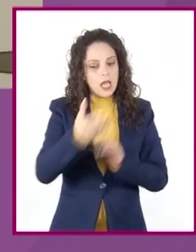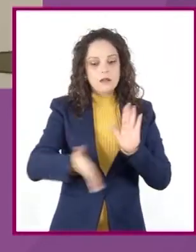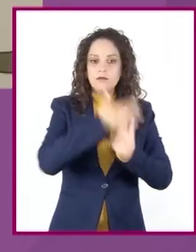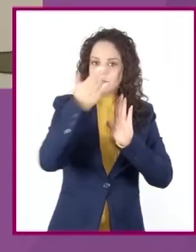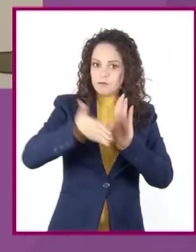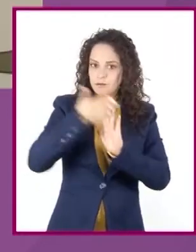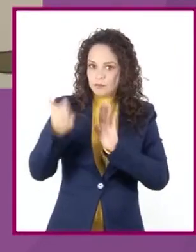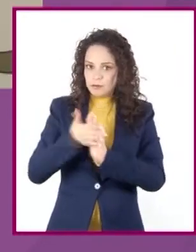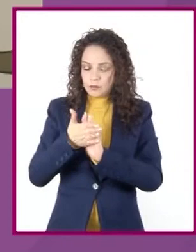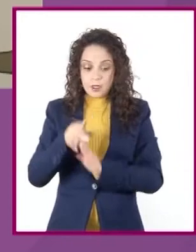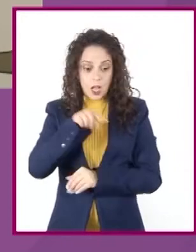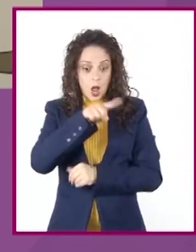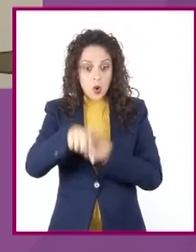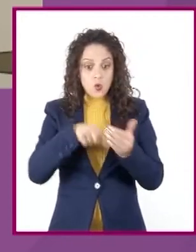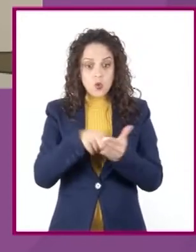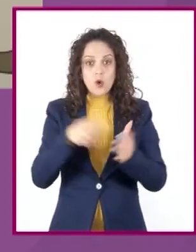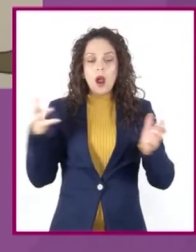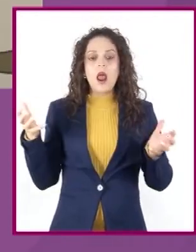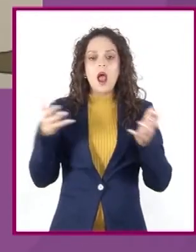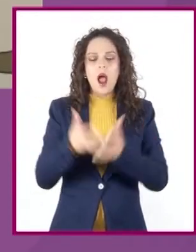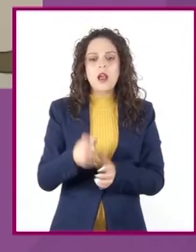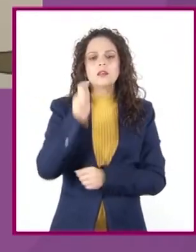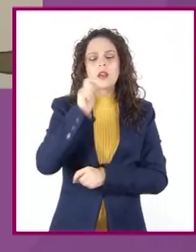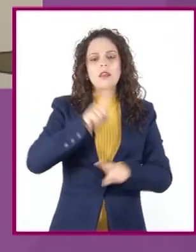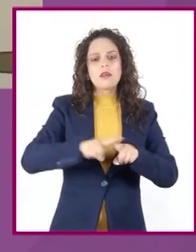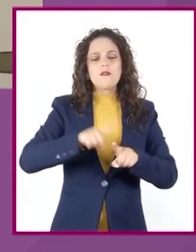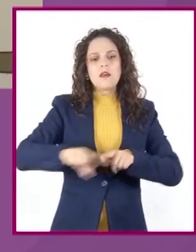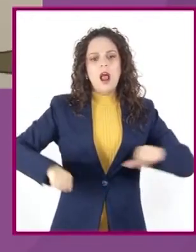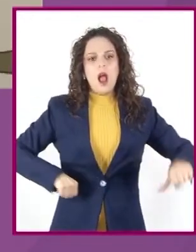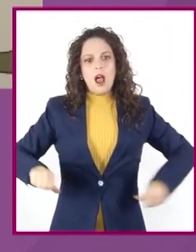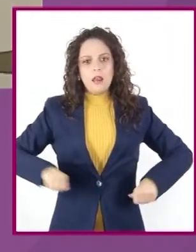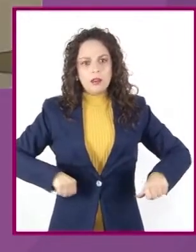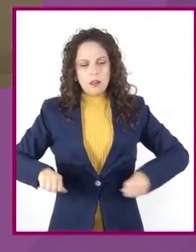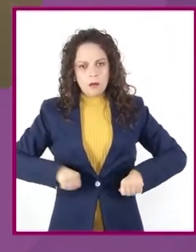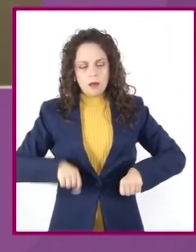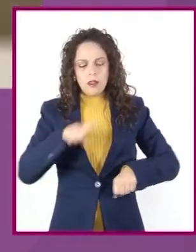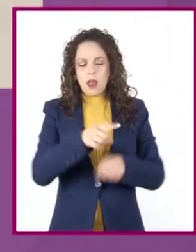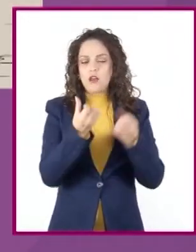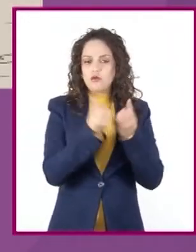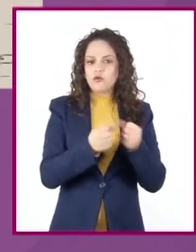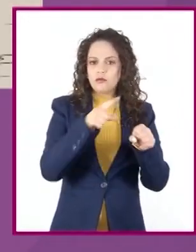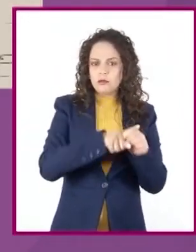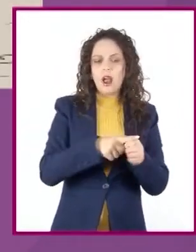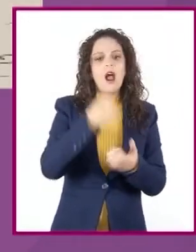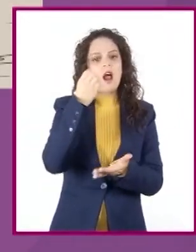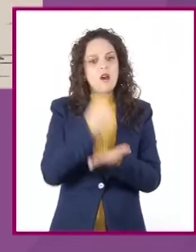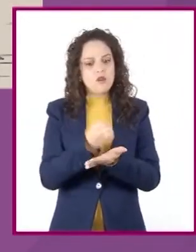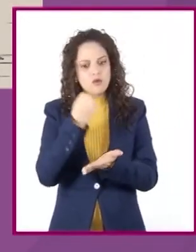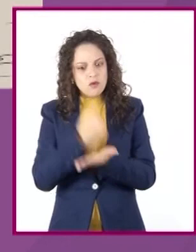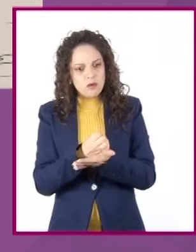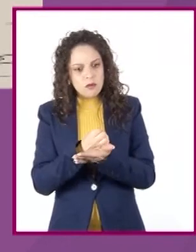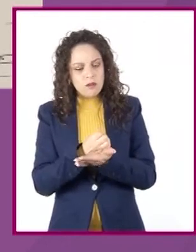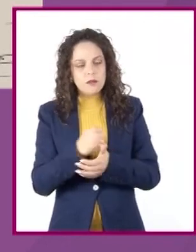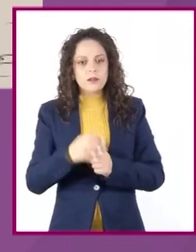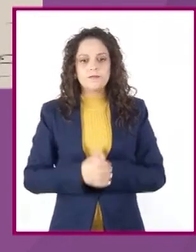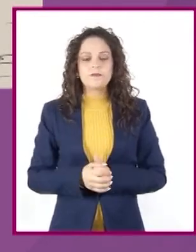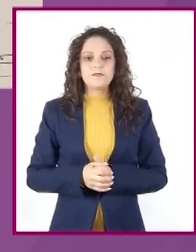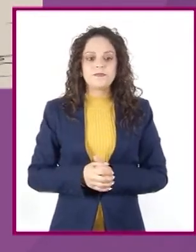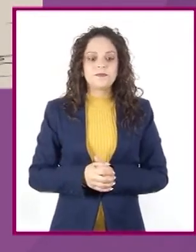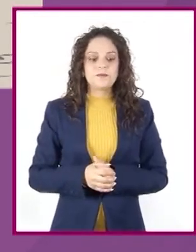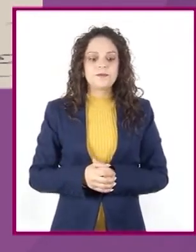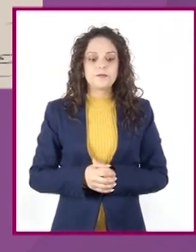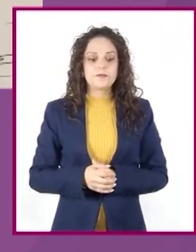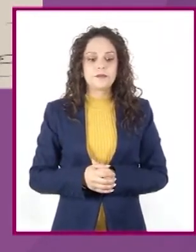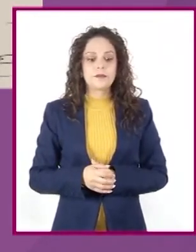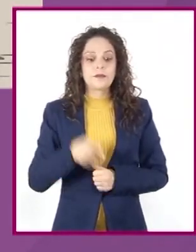actividades ceremoniales, políticas y económicas. En la plataforma norte vivieron las familias